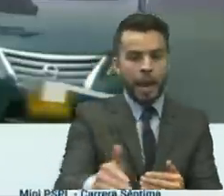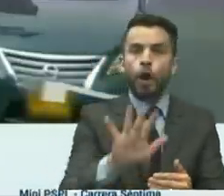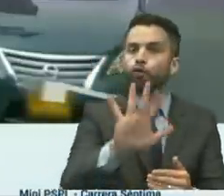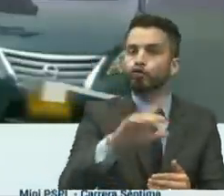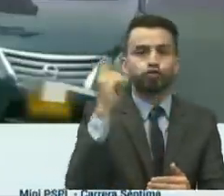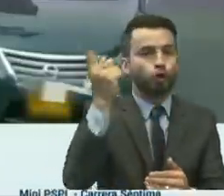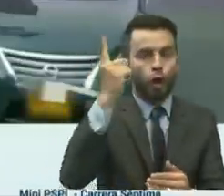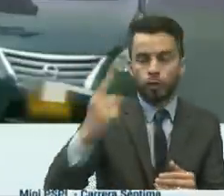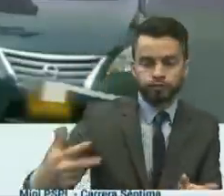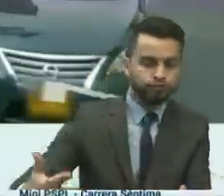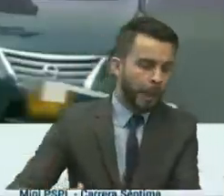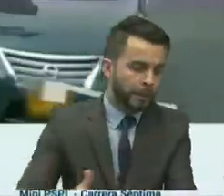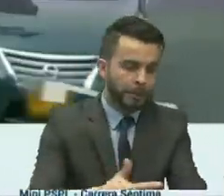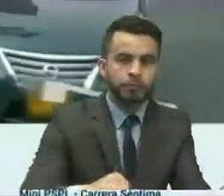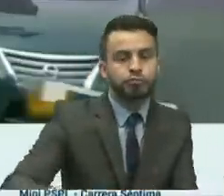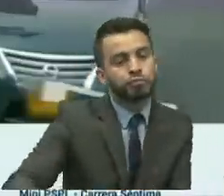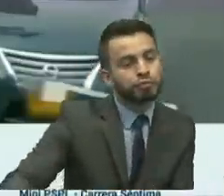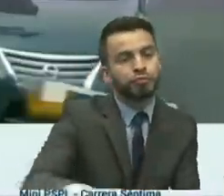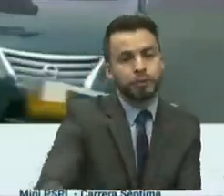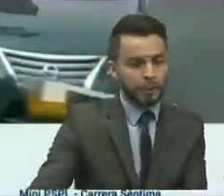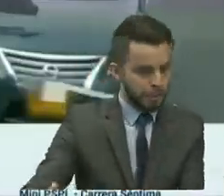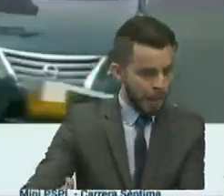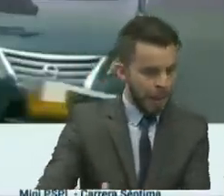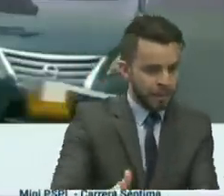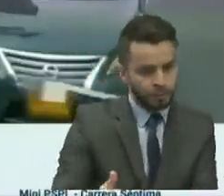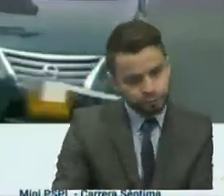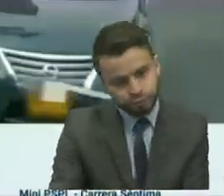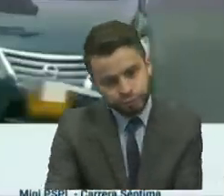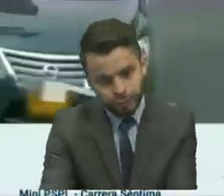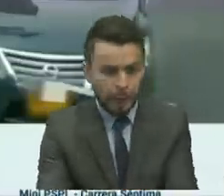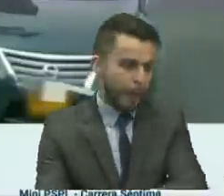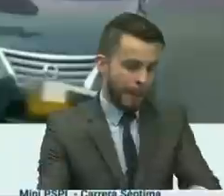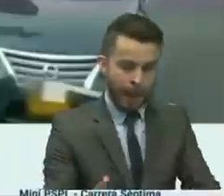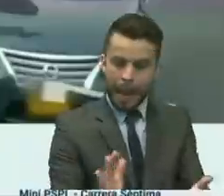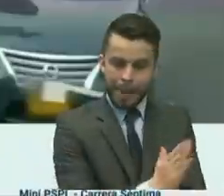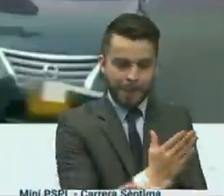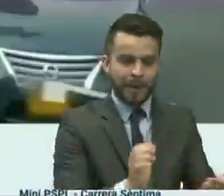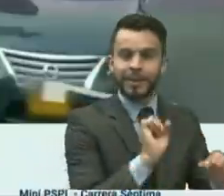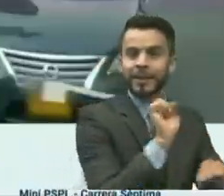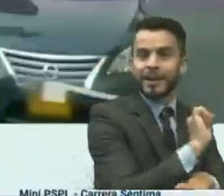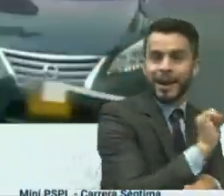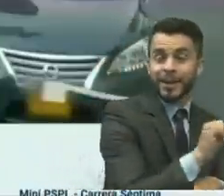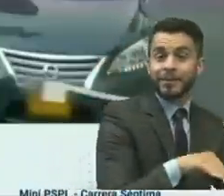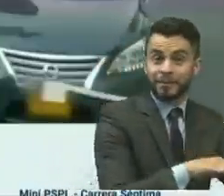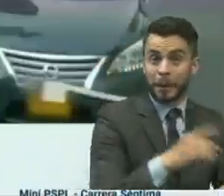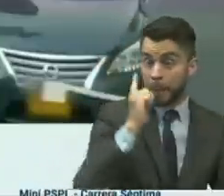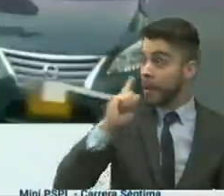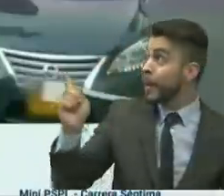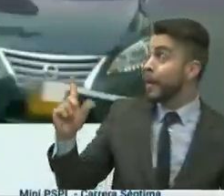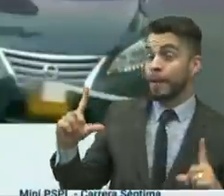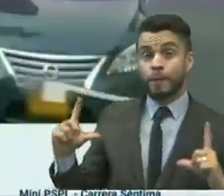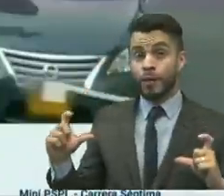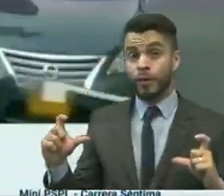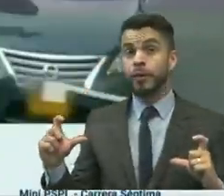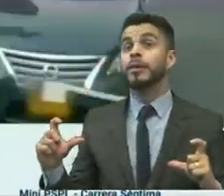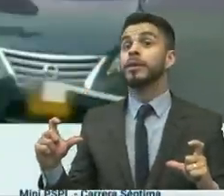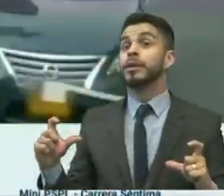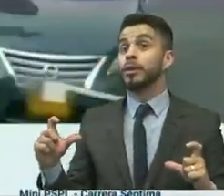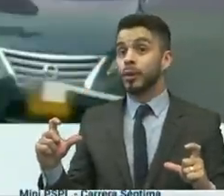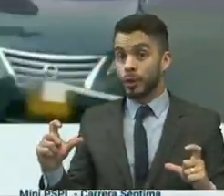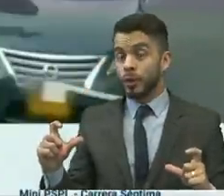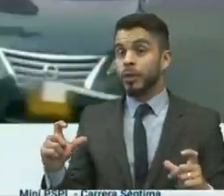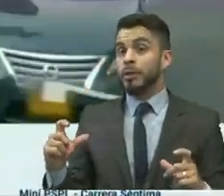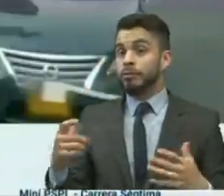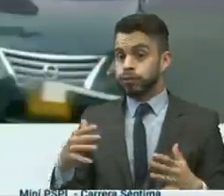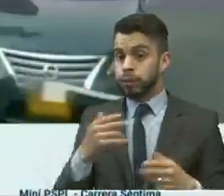convenientes. Y estos datos que están tomados en la zona céntrica demuestra el potencial tan profundo que